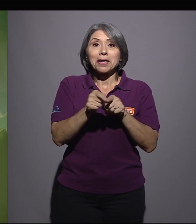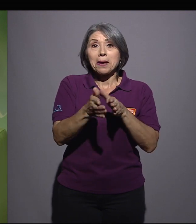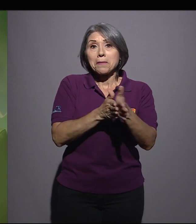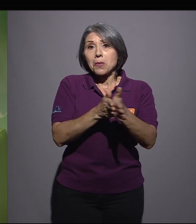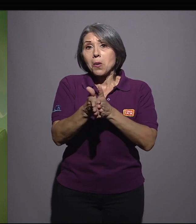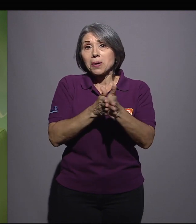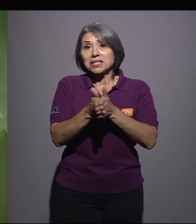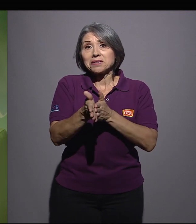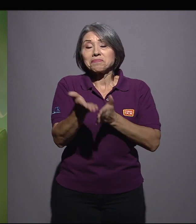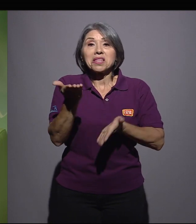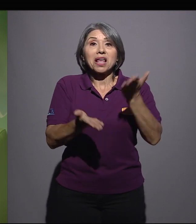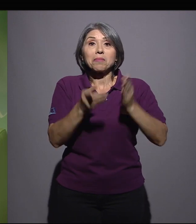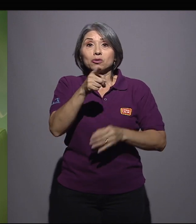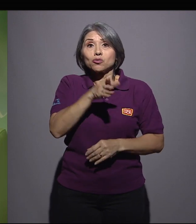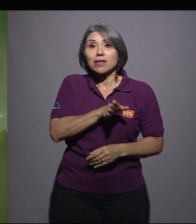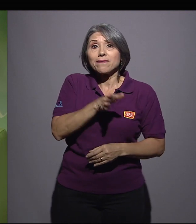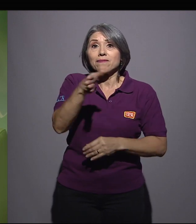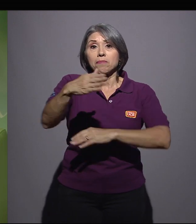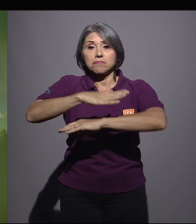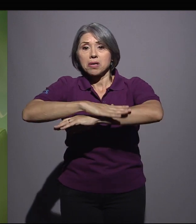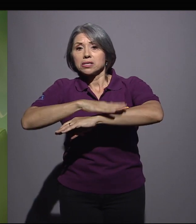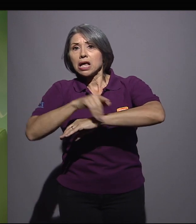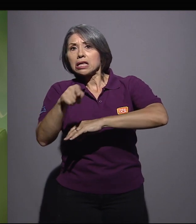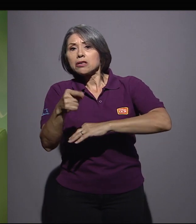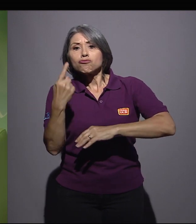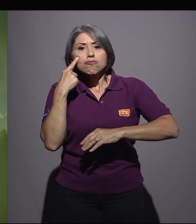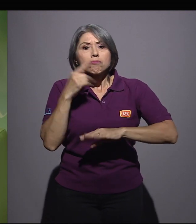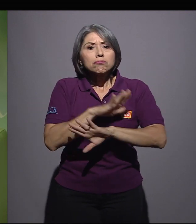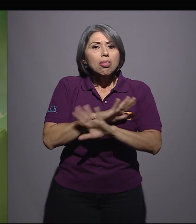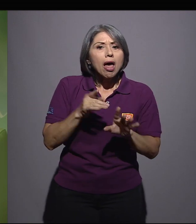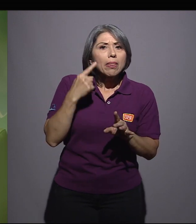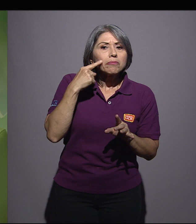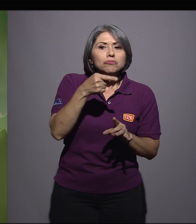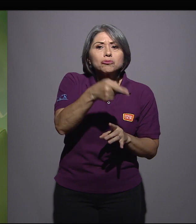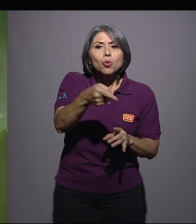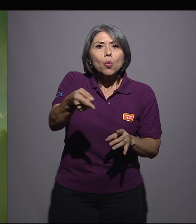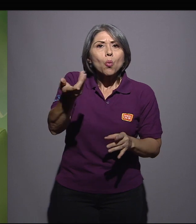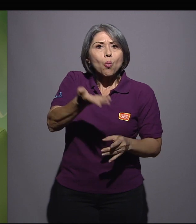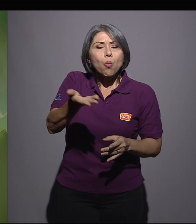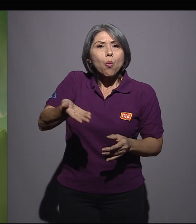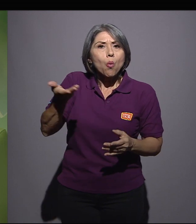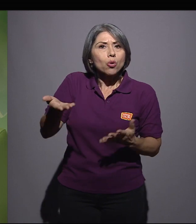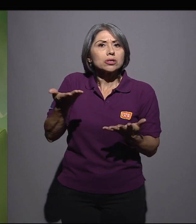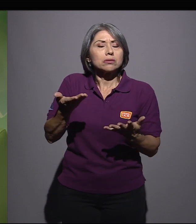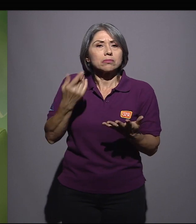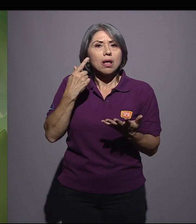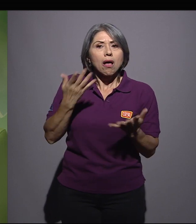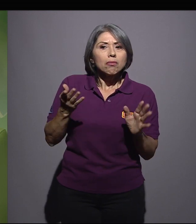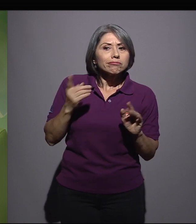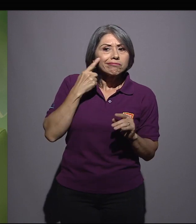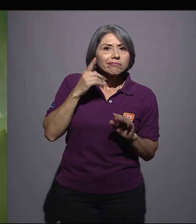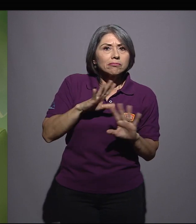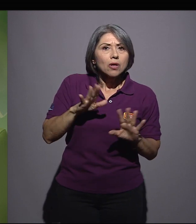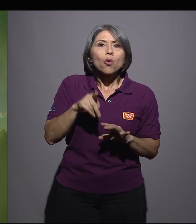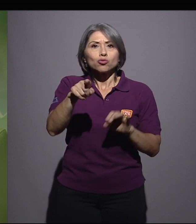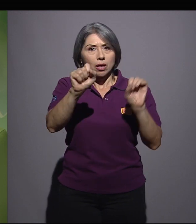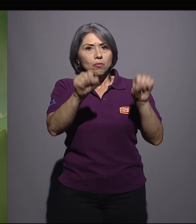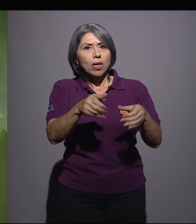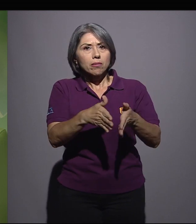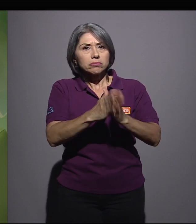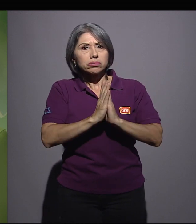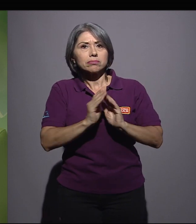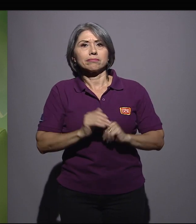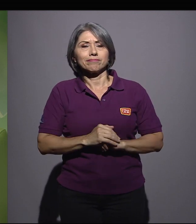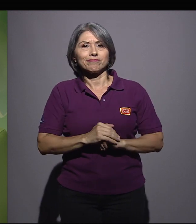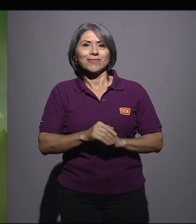alguna razón en la Junta Receptora no están a la vista, no están ¿verdad?, en pleno uso, usted los puede solicitar.